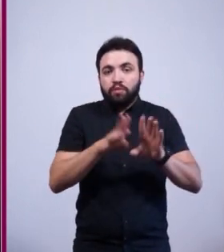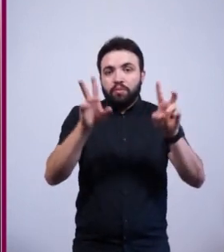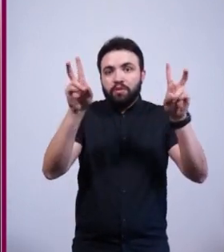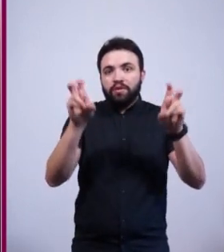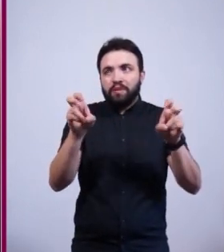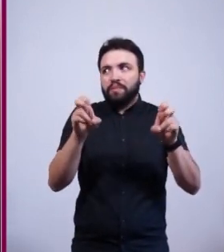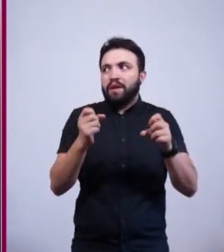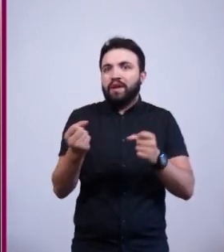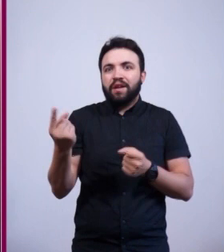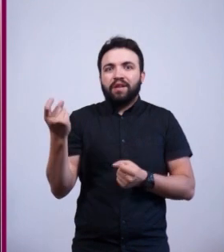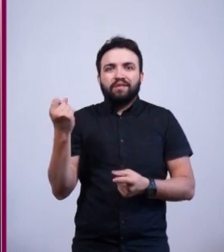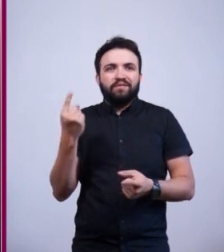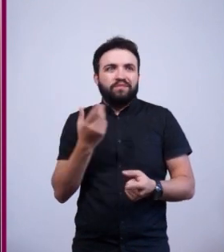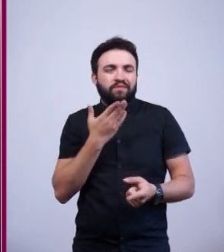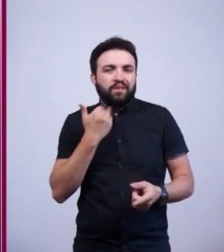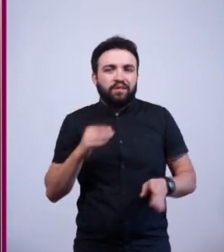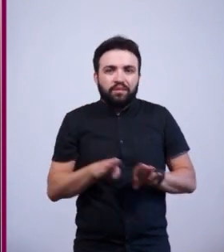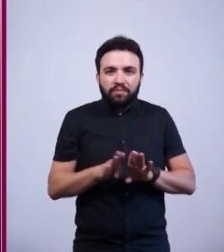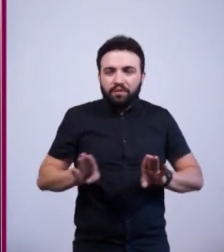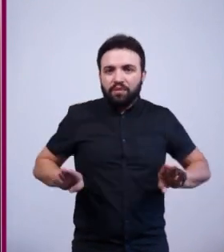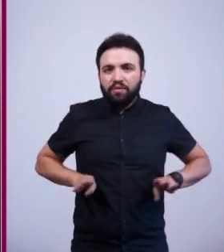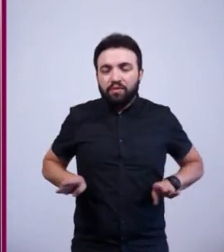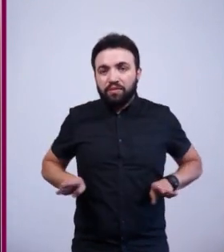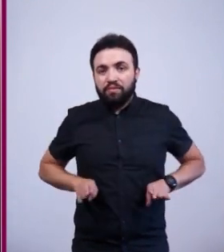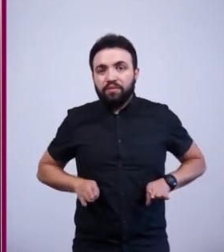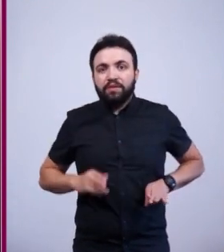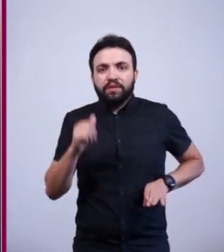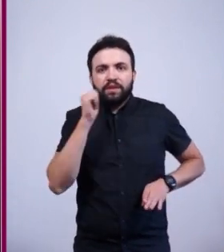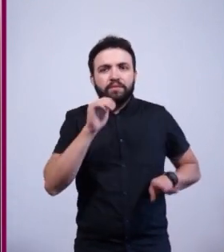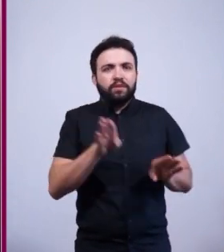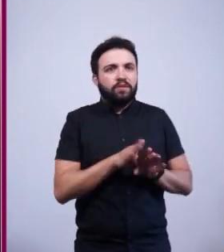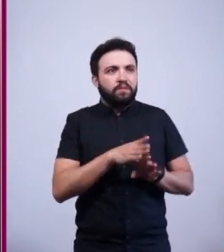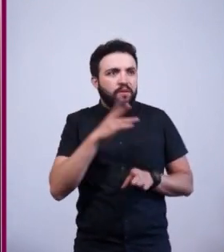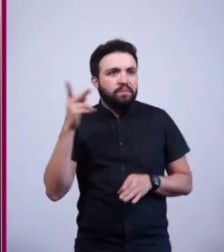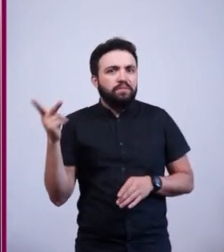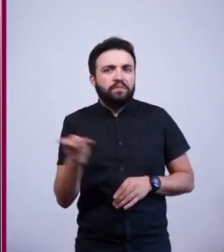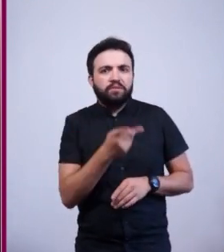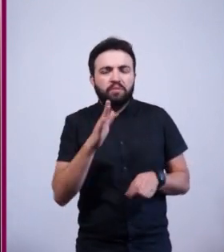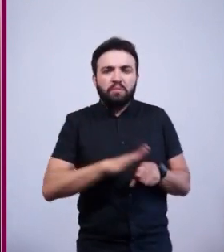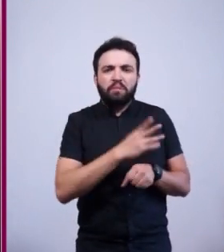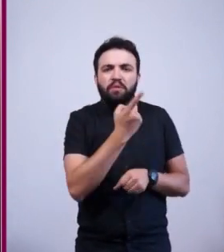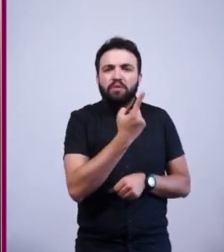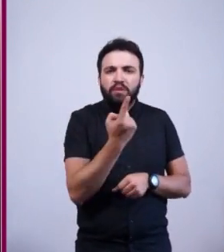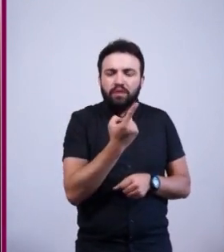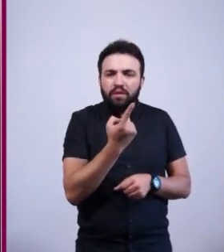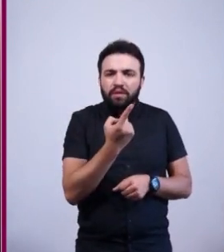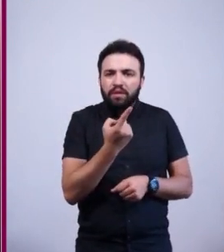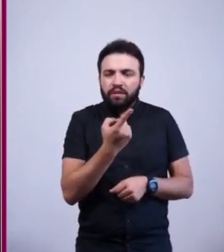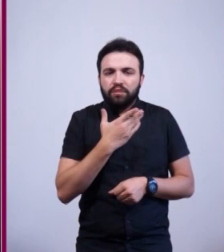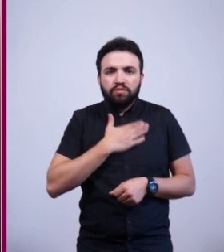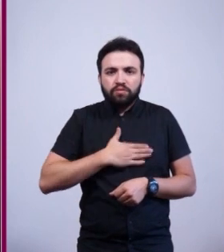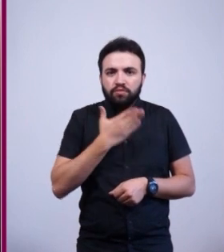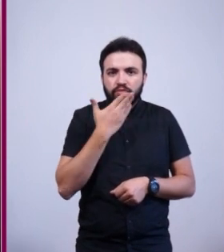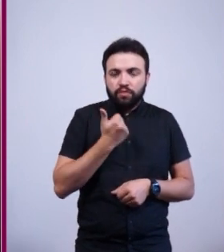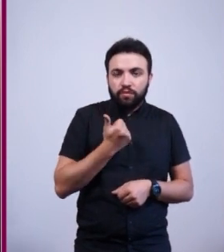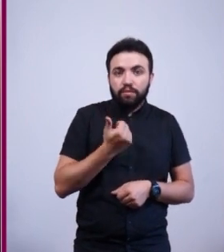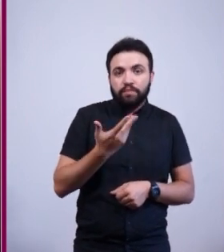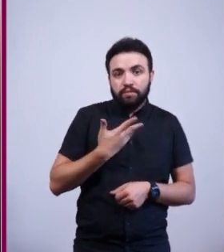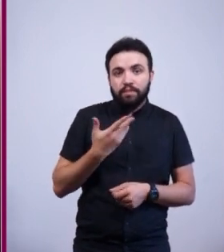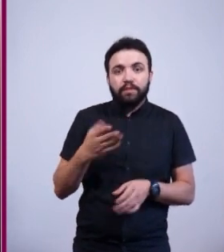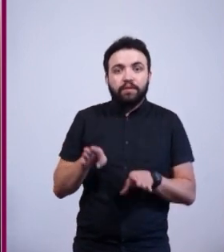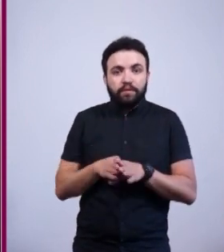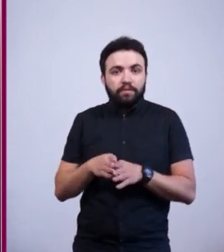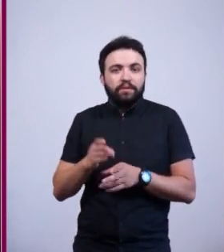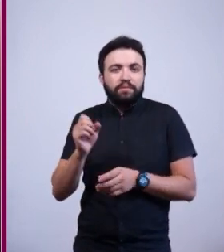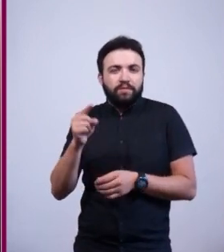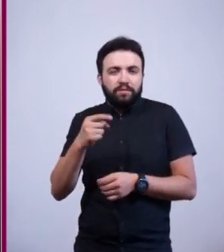veces incomodan y que cuestionamos constantemente a través de otras disciplinas, a lo mejor más de